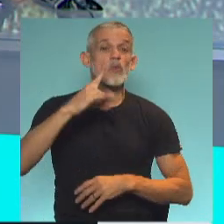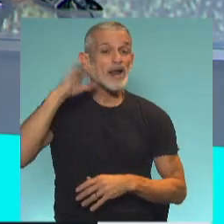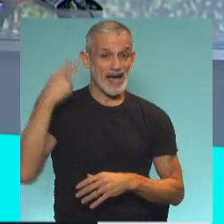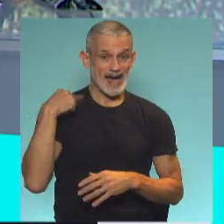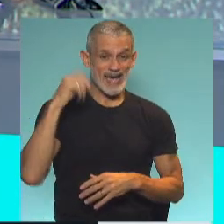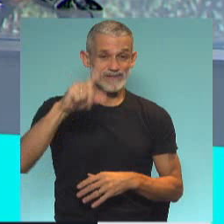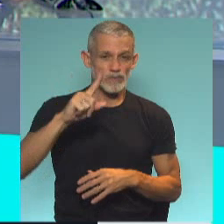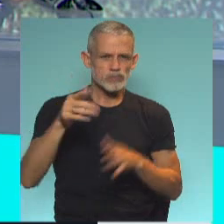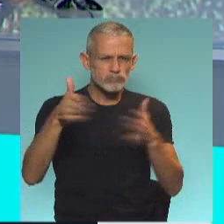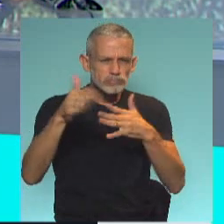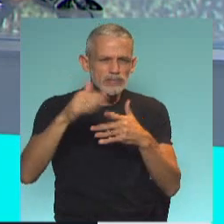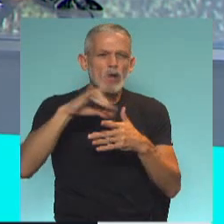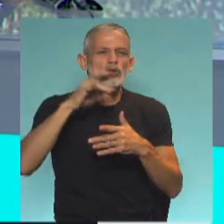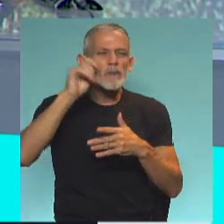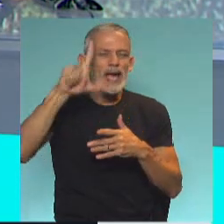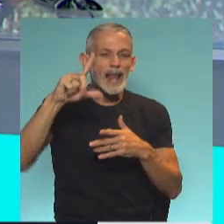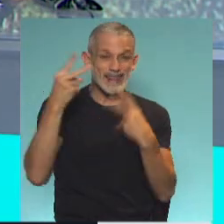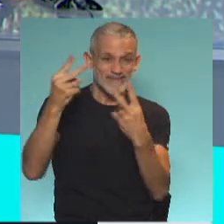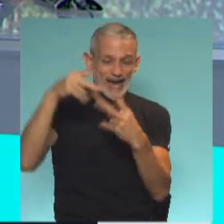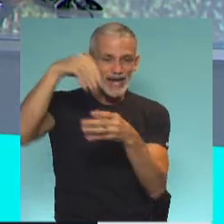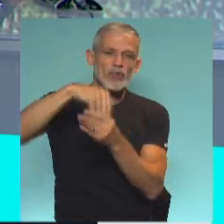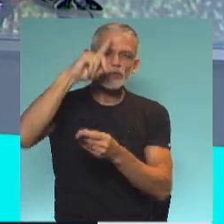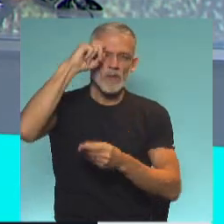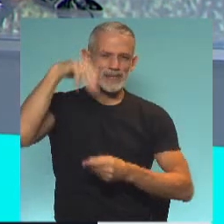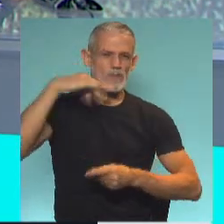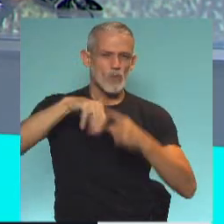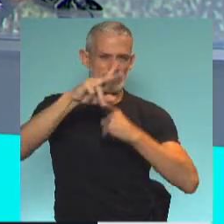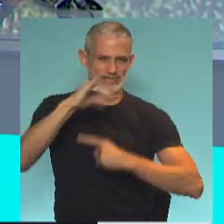justamente del Servicio de Medicina Tropical y del Viajero del Hospital Muñiz, aquí en la Ciudad de Buenos Aires.